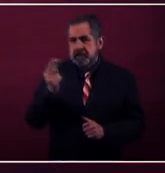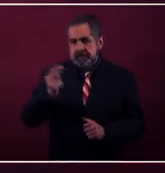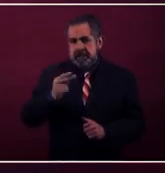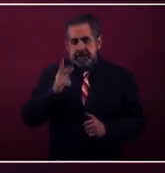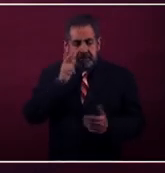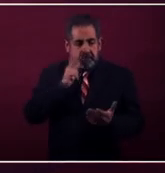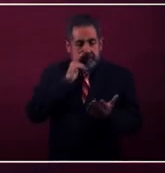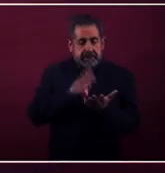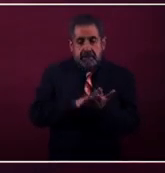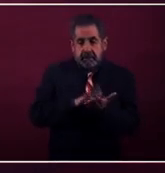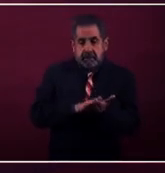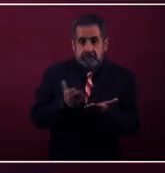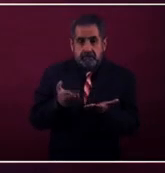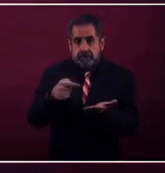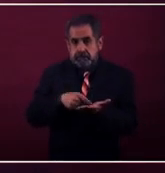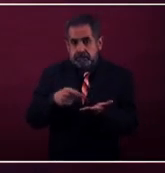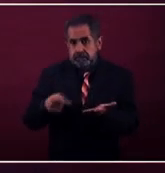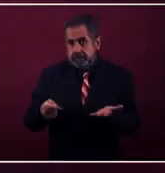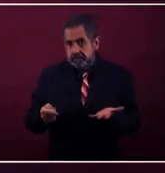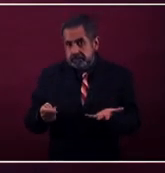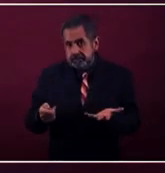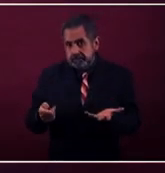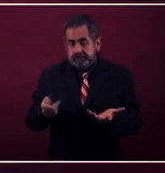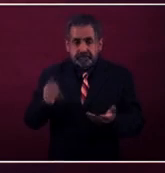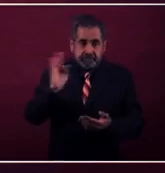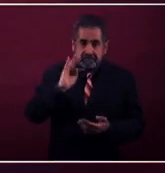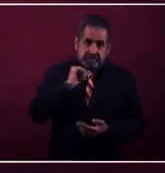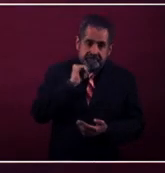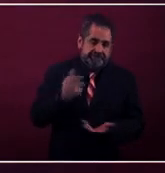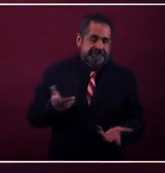necesitamos elementos porque si no,